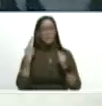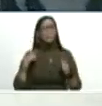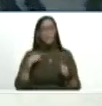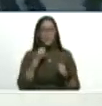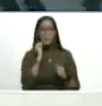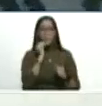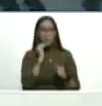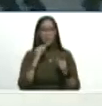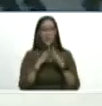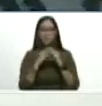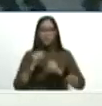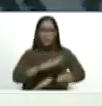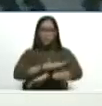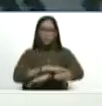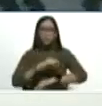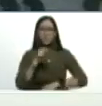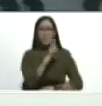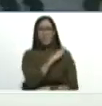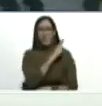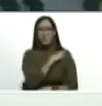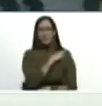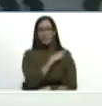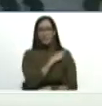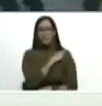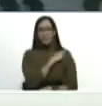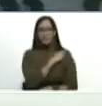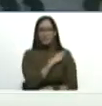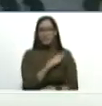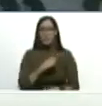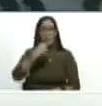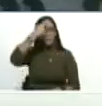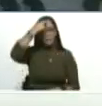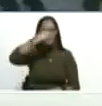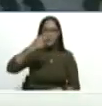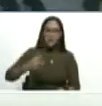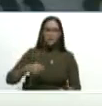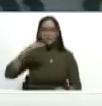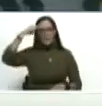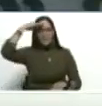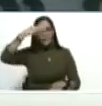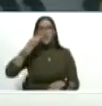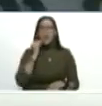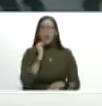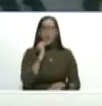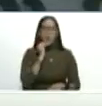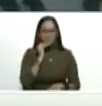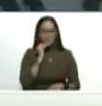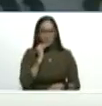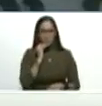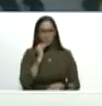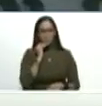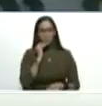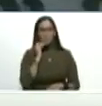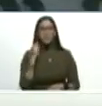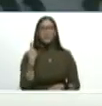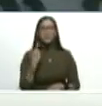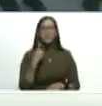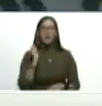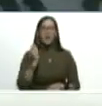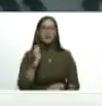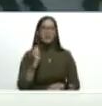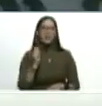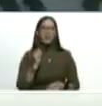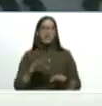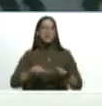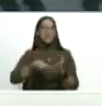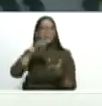en todas las posiciones de mando, civiles, militares, jovencitos, pues. Es una de las tareas que aprendí